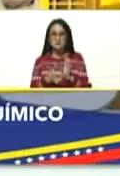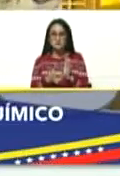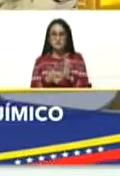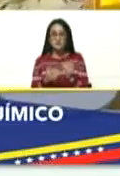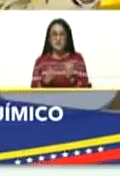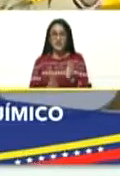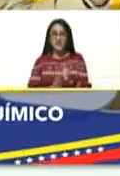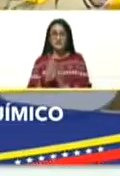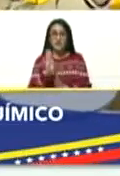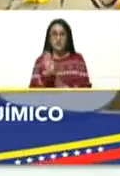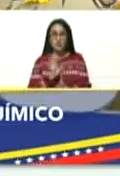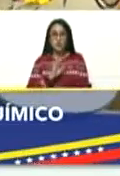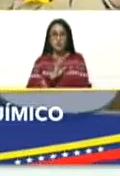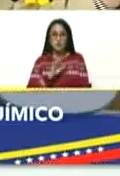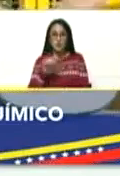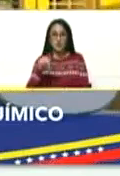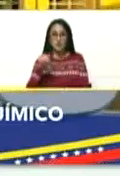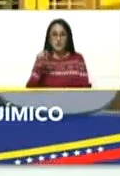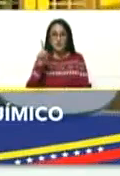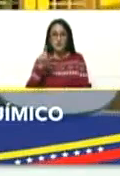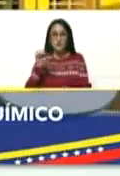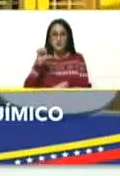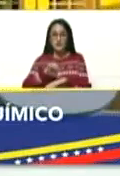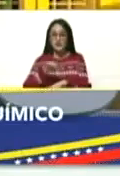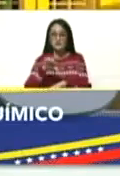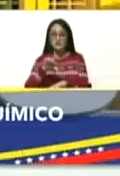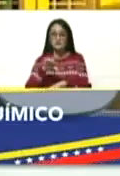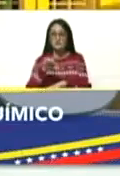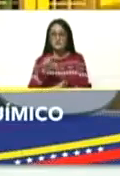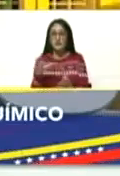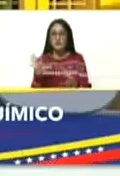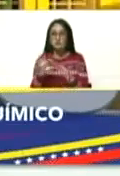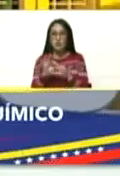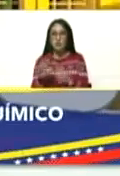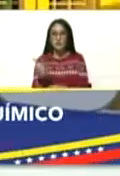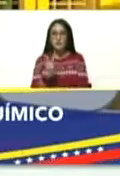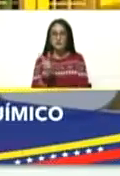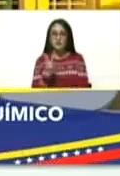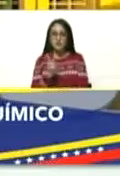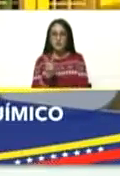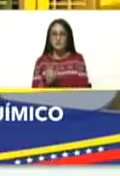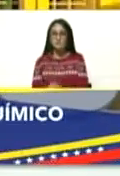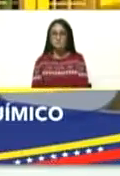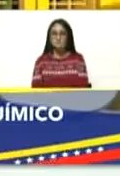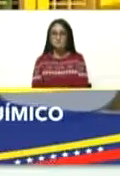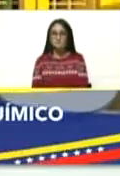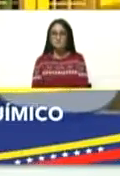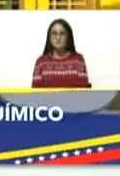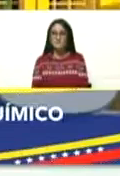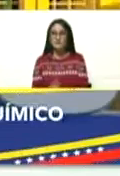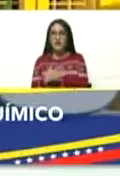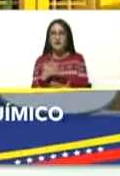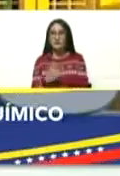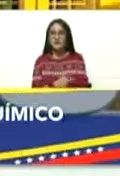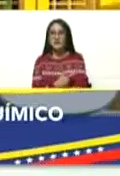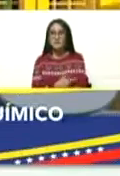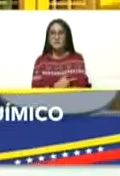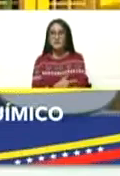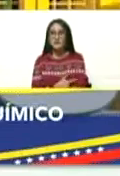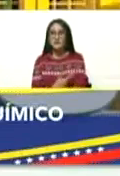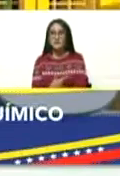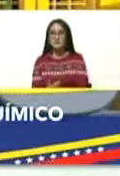desarrollo que ha logrado la República Islámica de Irán con Venezuela. Tenemos grandes hermanos y hermanas en el mundo.